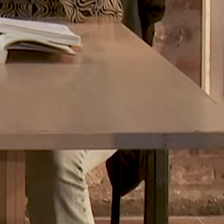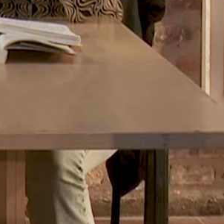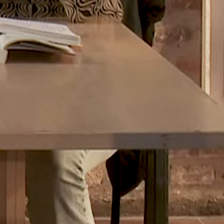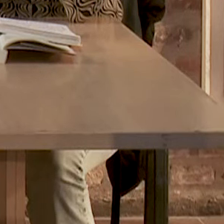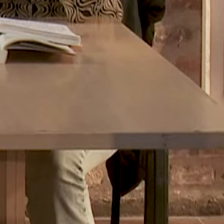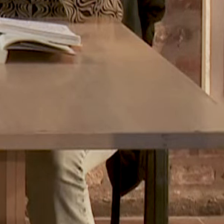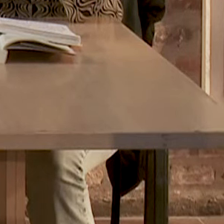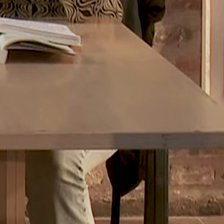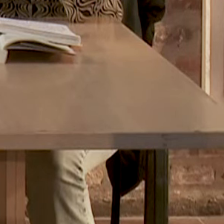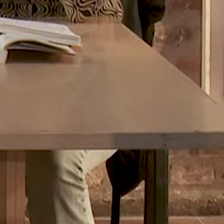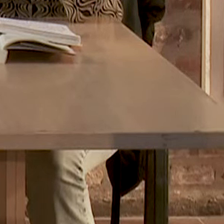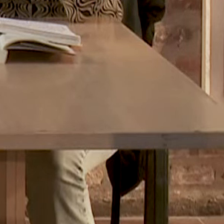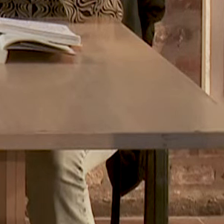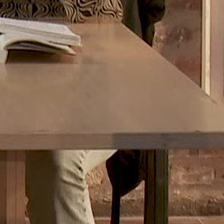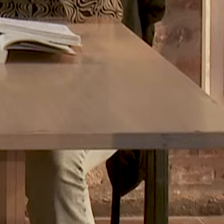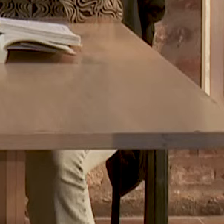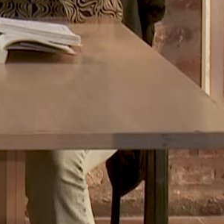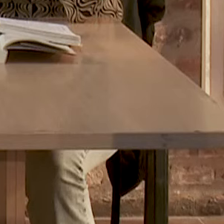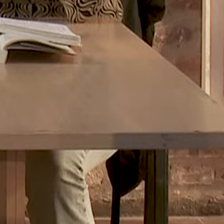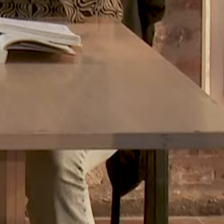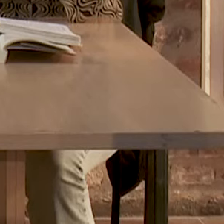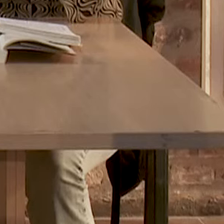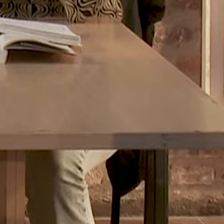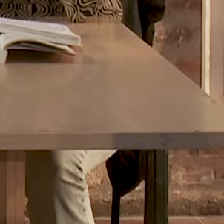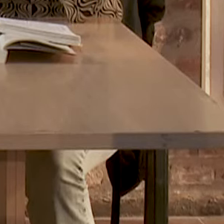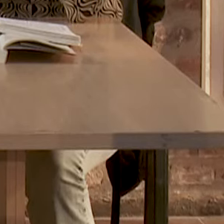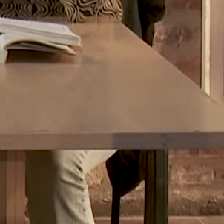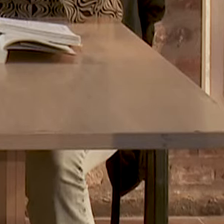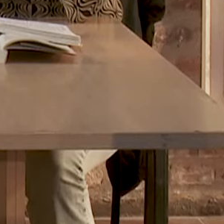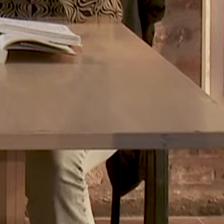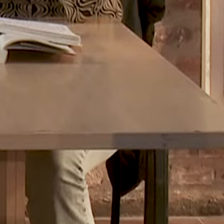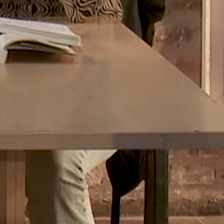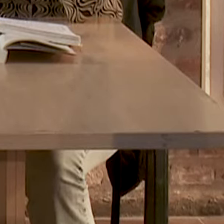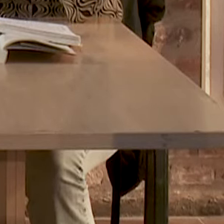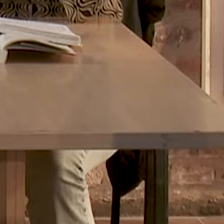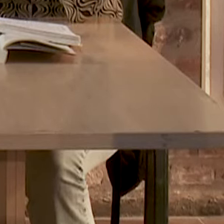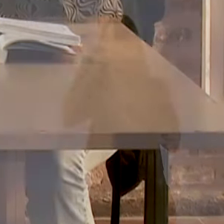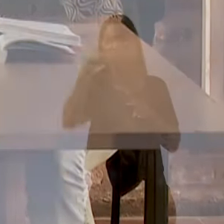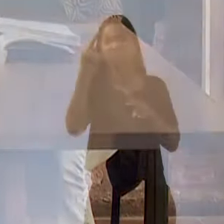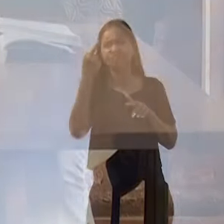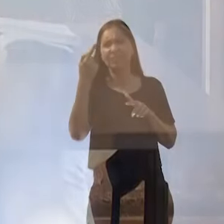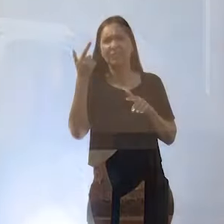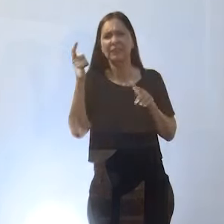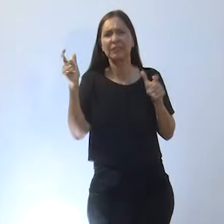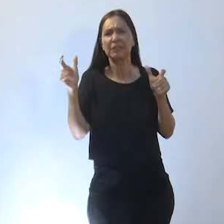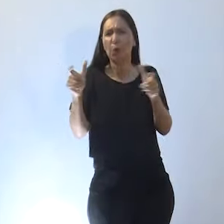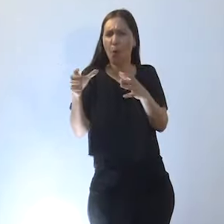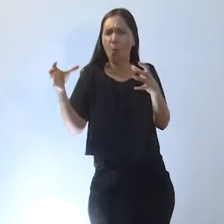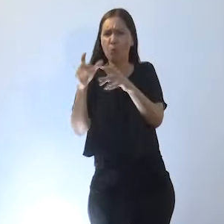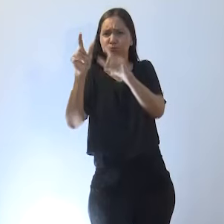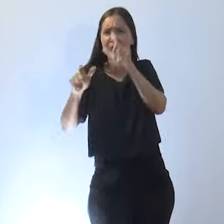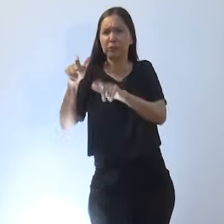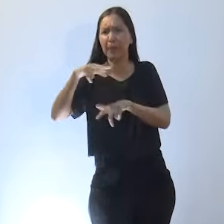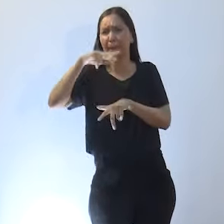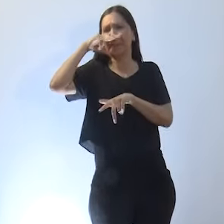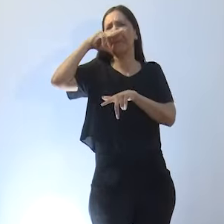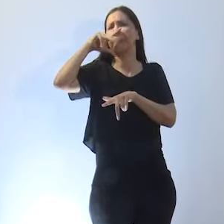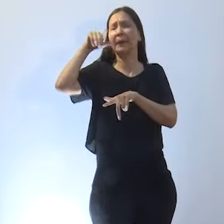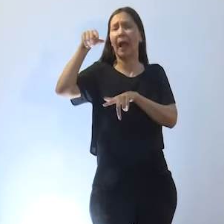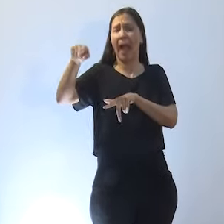concentración es tan fuerte que tampoco entusiasma la mayoría de la burguesía no vemos a una burguesía entusiasta Detrás de mi